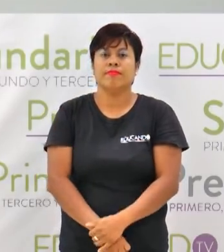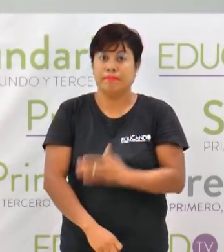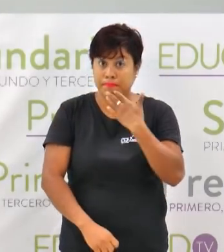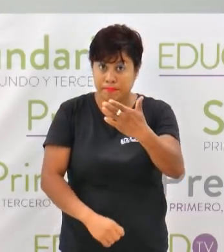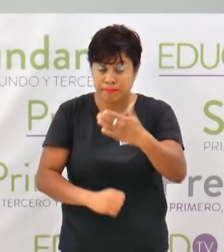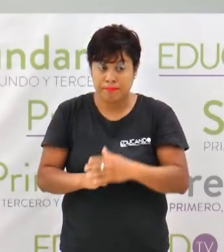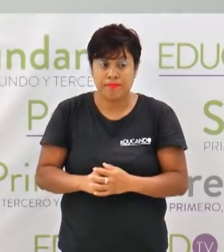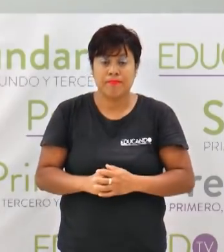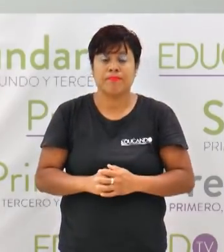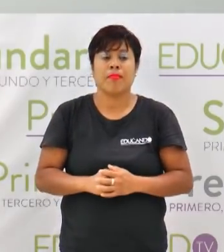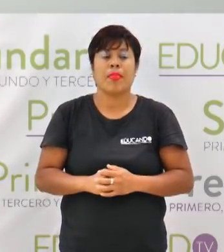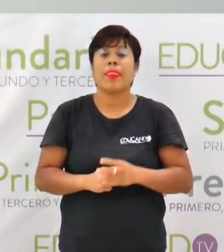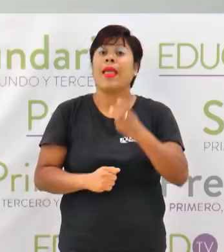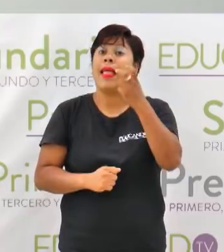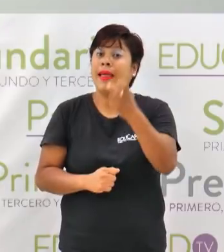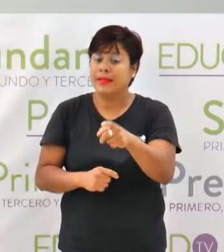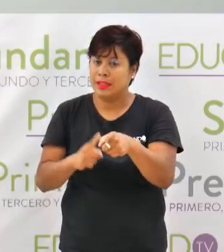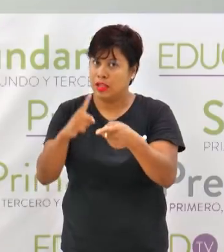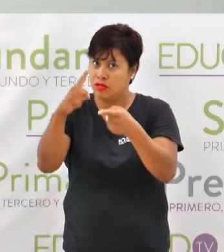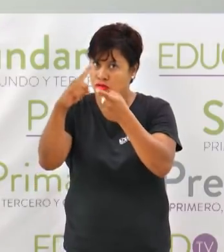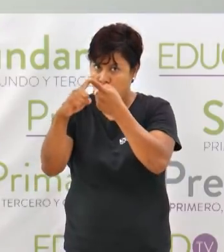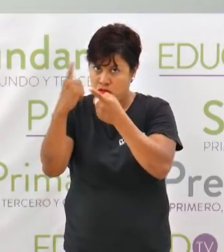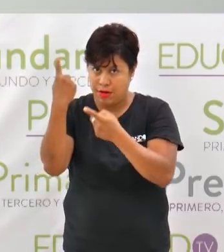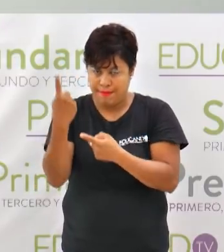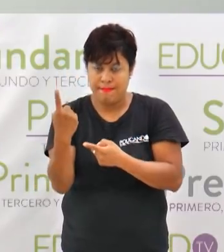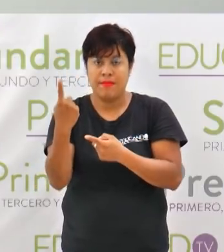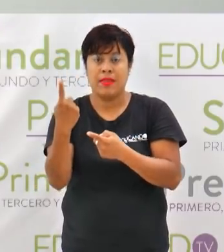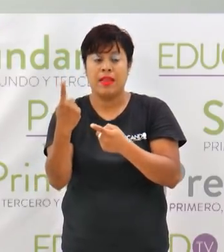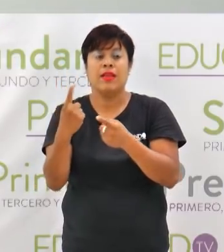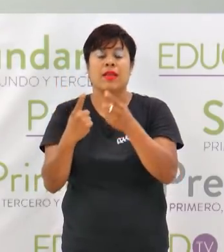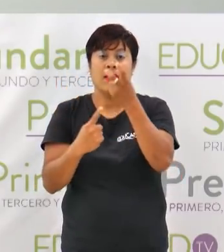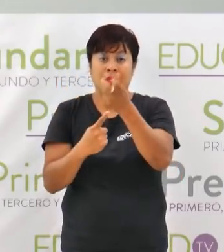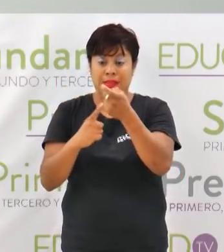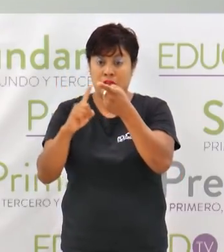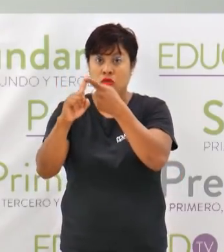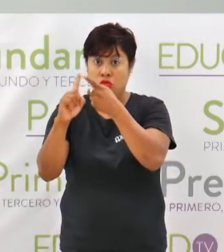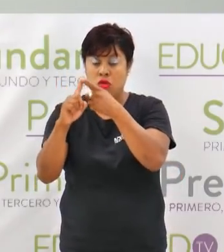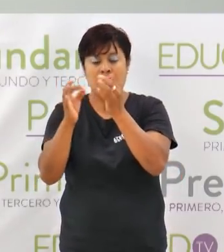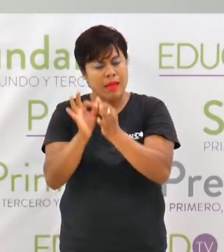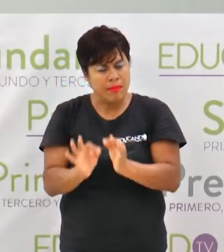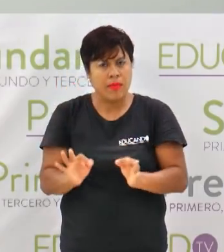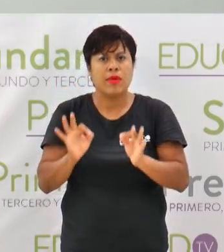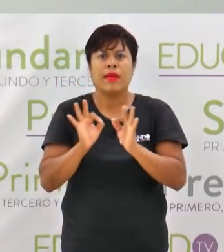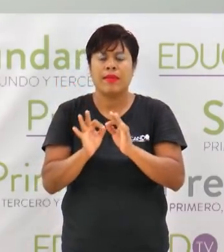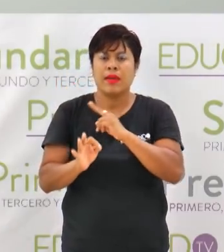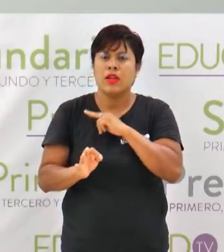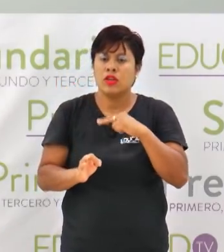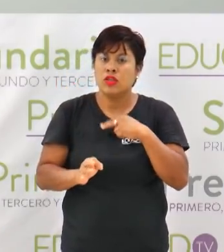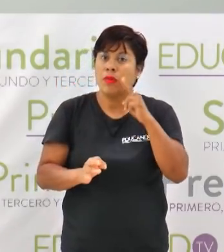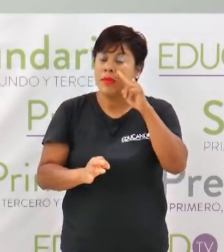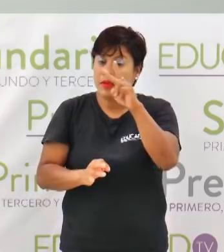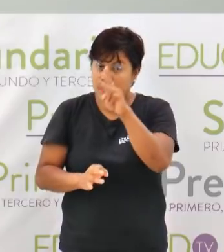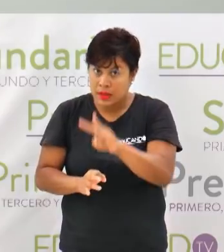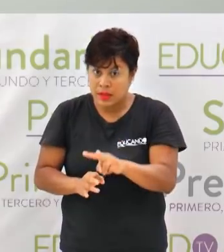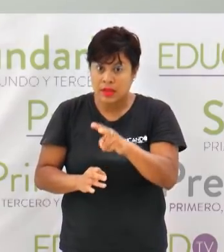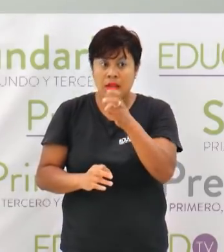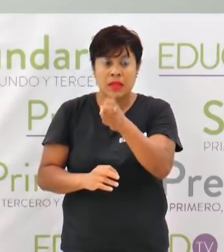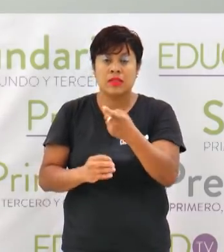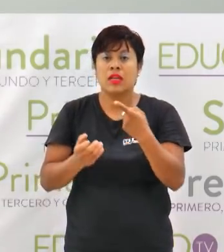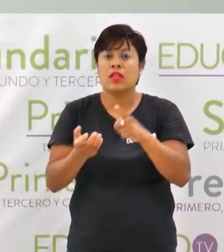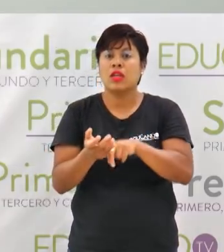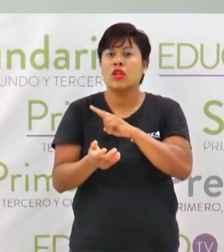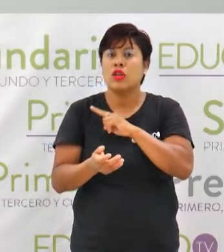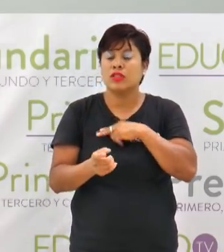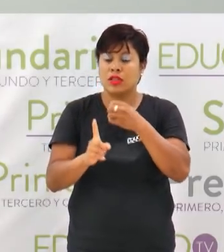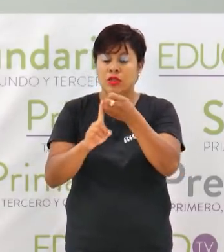adjetivos. Bien, esa es una. Esta es una parte importante que vamos a encontrar dentro